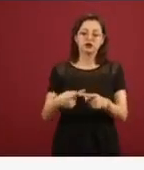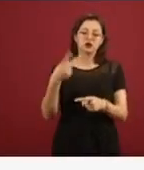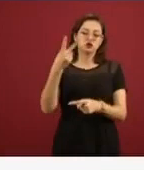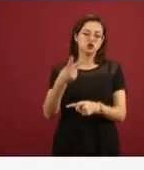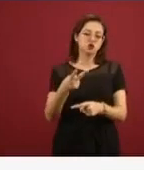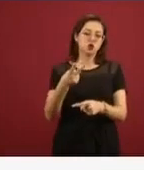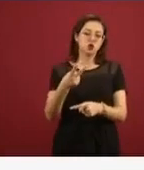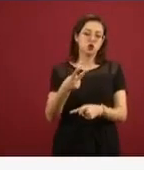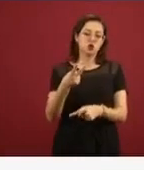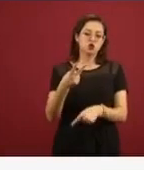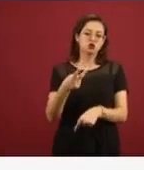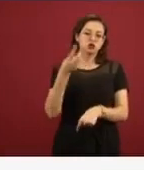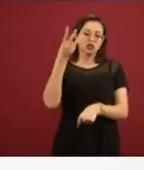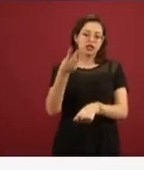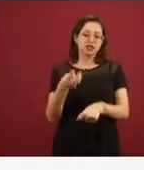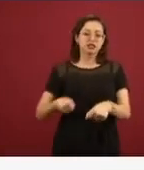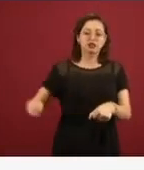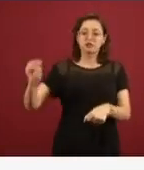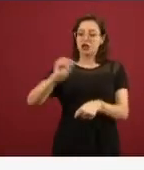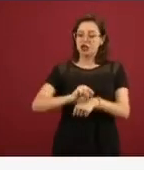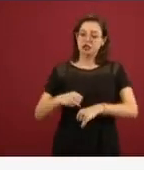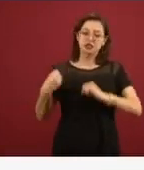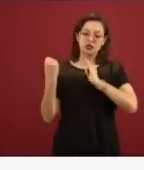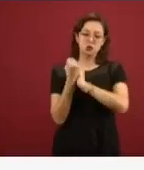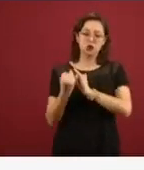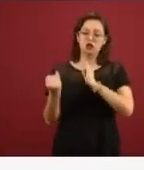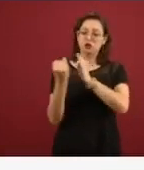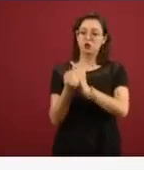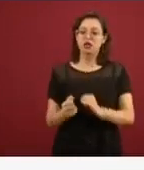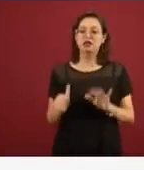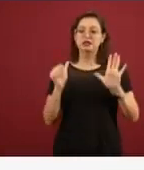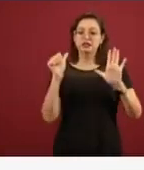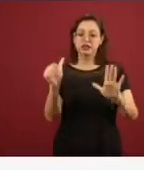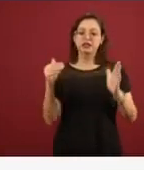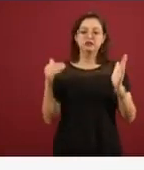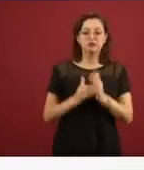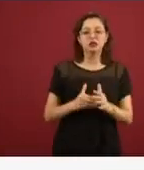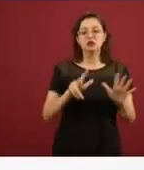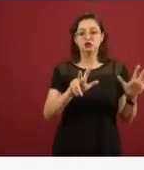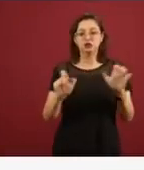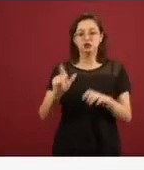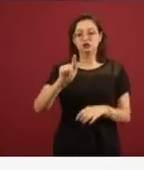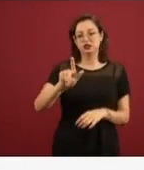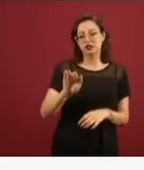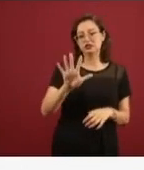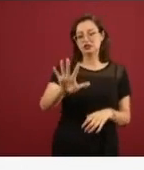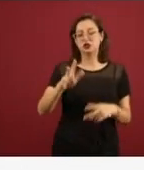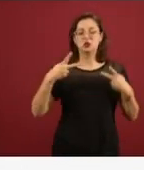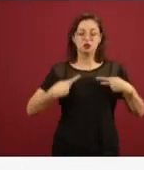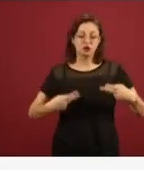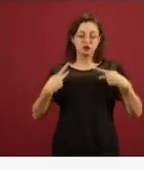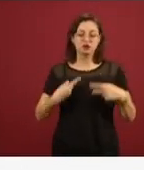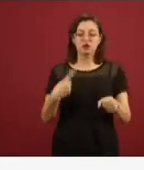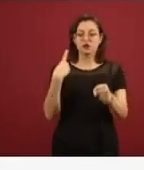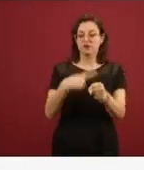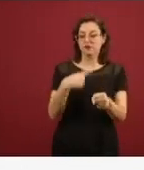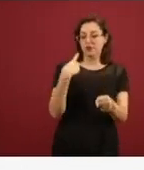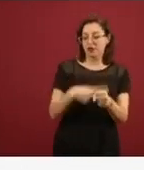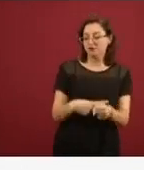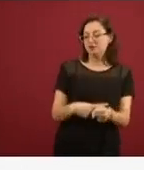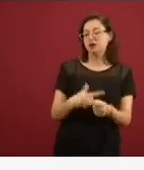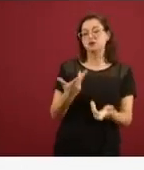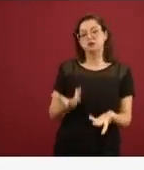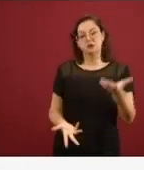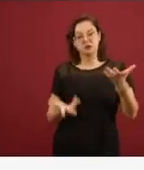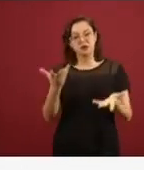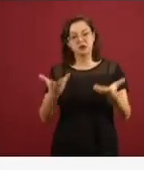2 o casi ya 3 semanas. Los 6.875 casos han afectado una proporción, digamos,